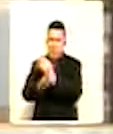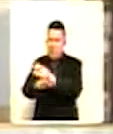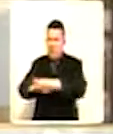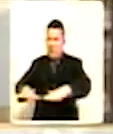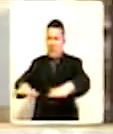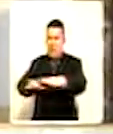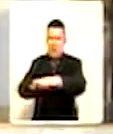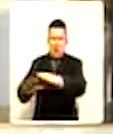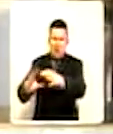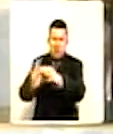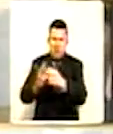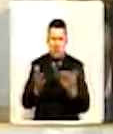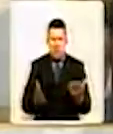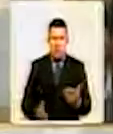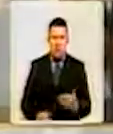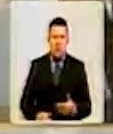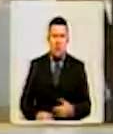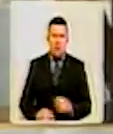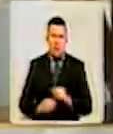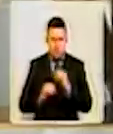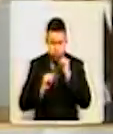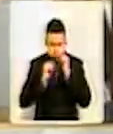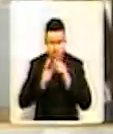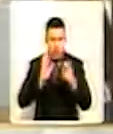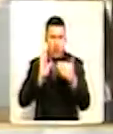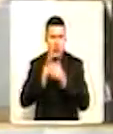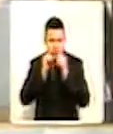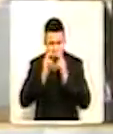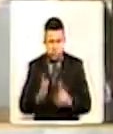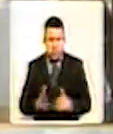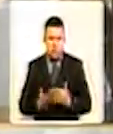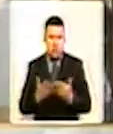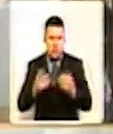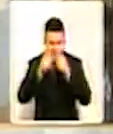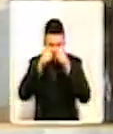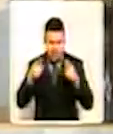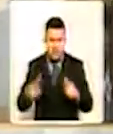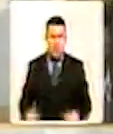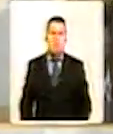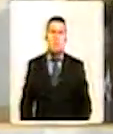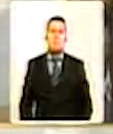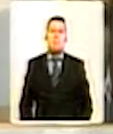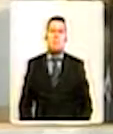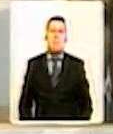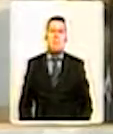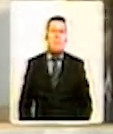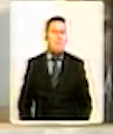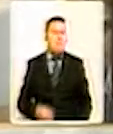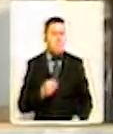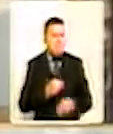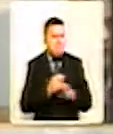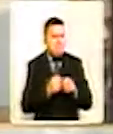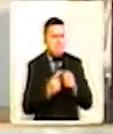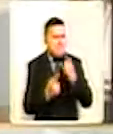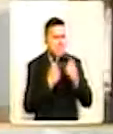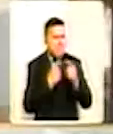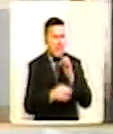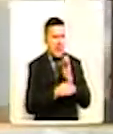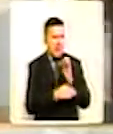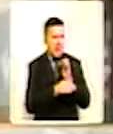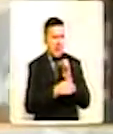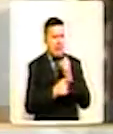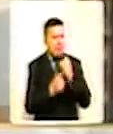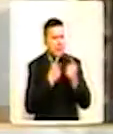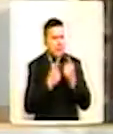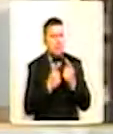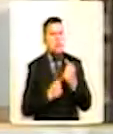concentración de las acciones contra la integridad de la cosa pública. Y además un diálogo entre las entidades de